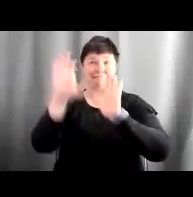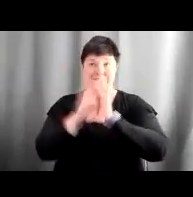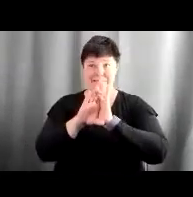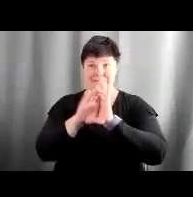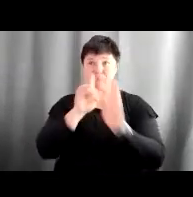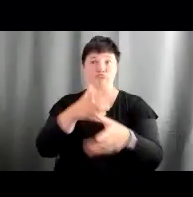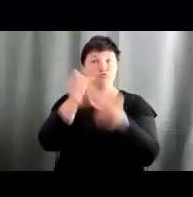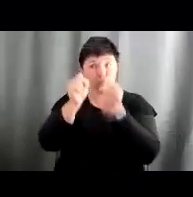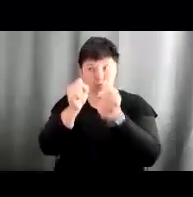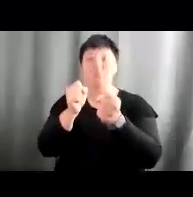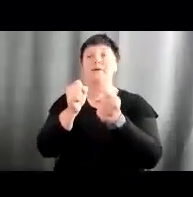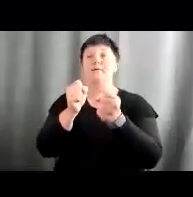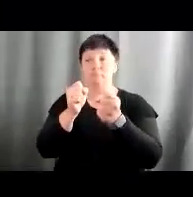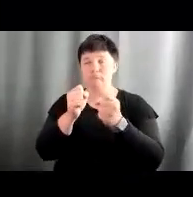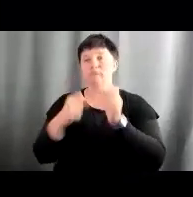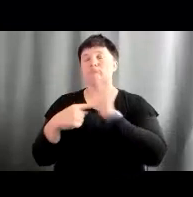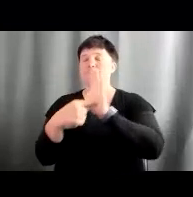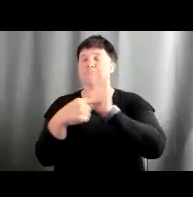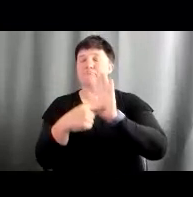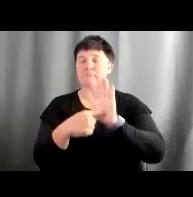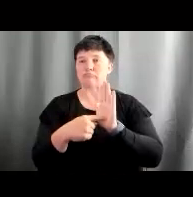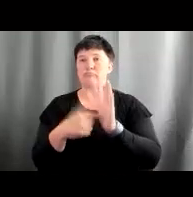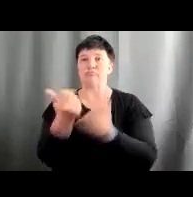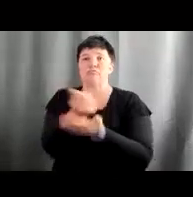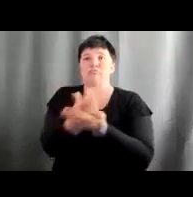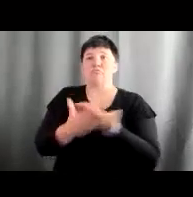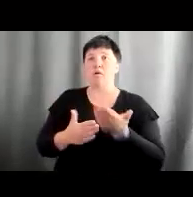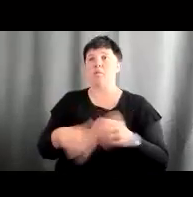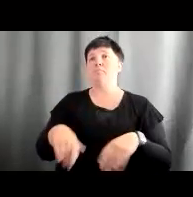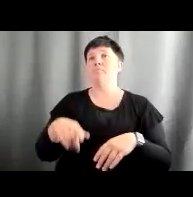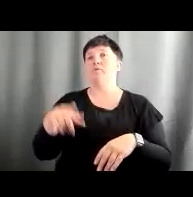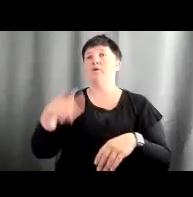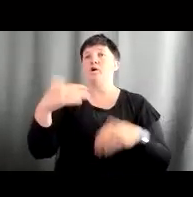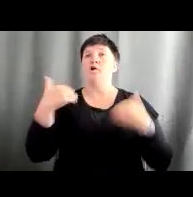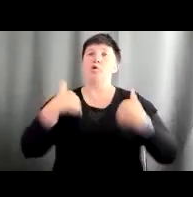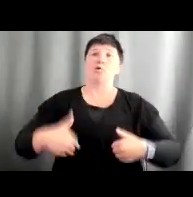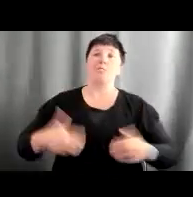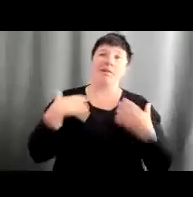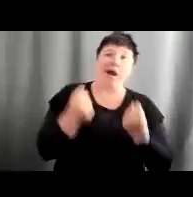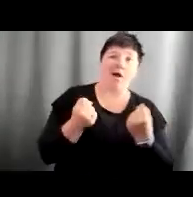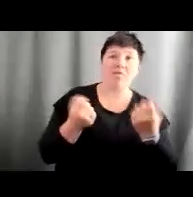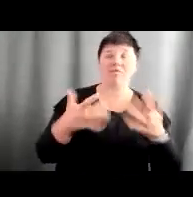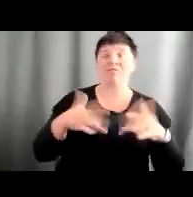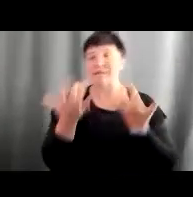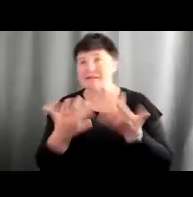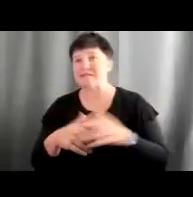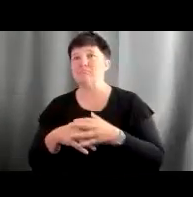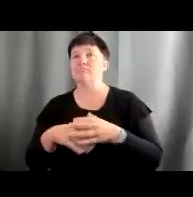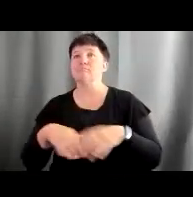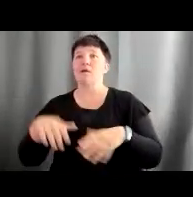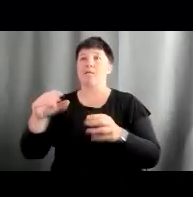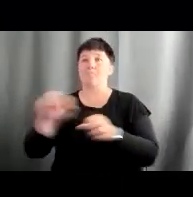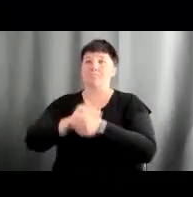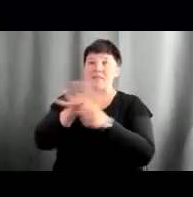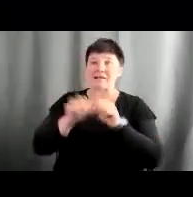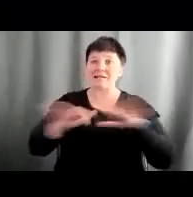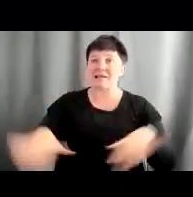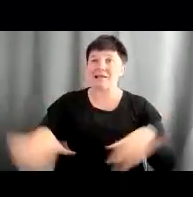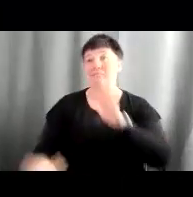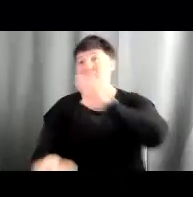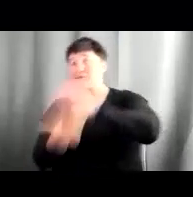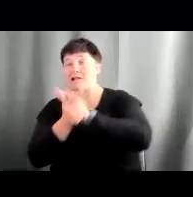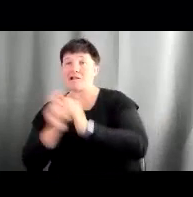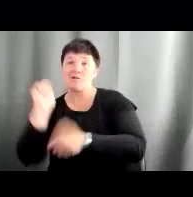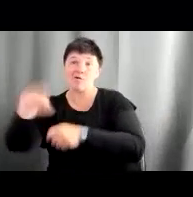ilustrar algunas de ellas. Eventos de salud humana, pandemias, se puede rastrear la pesca ilegal, la